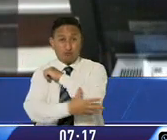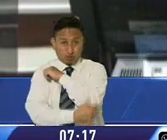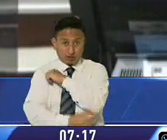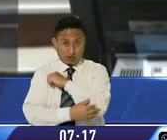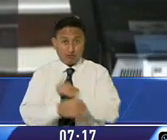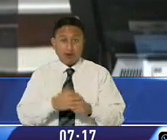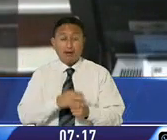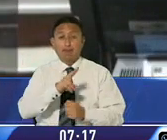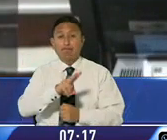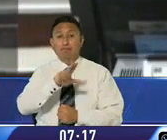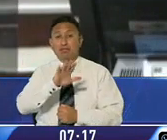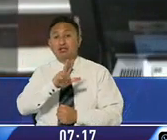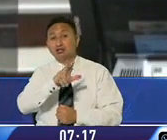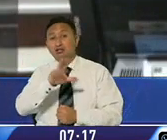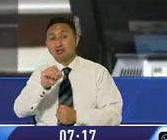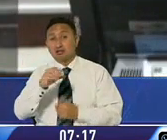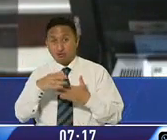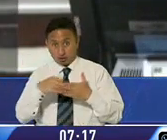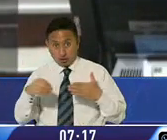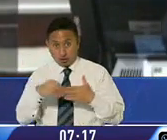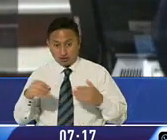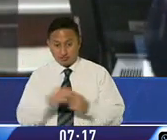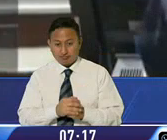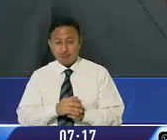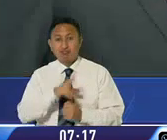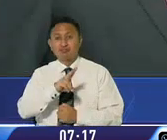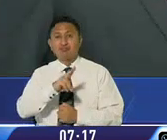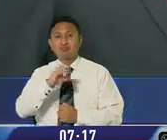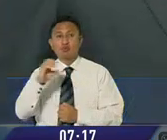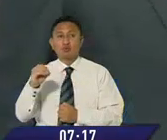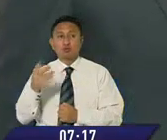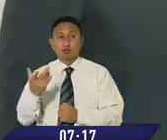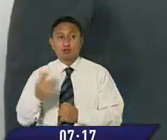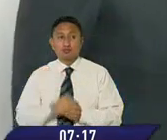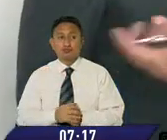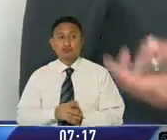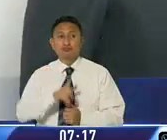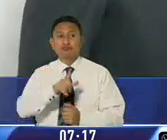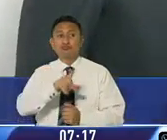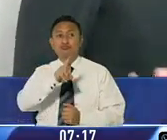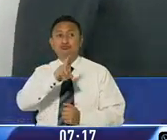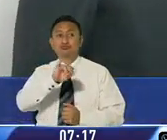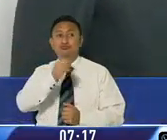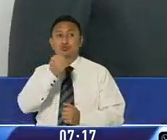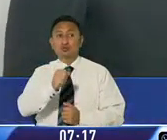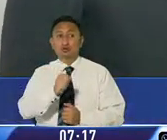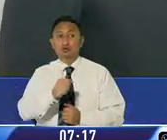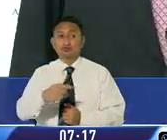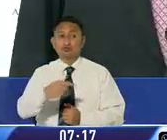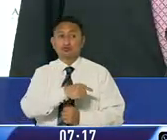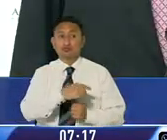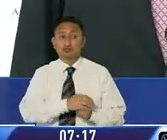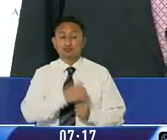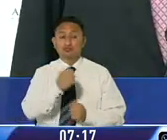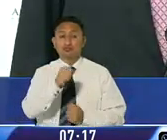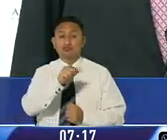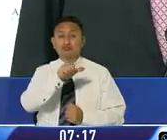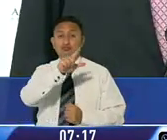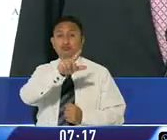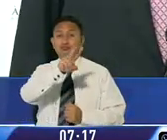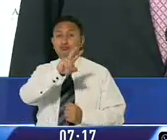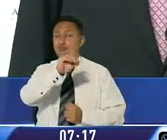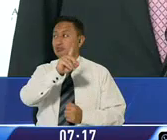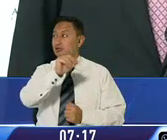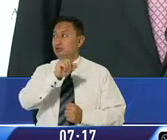pagaban 25 o 30 dólares, se fueron a 200. Luis Almeida, del Partido Social Cristiano, y Salvador Quispe, de Pachacutic, fueron los